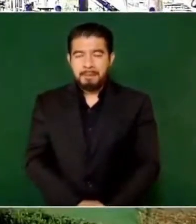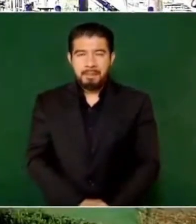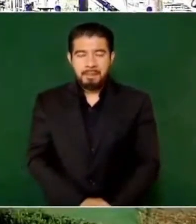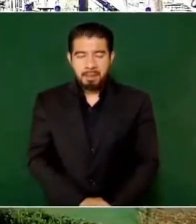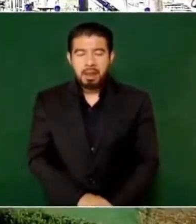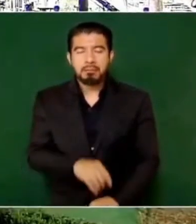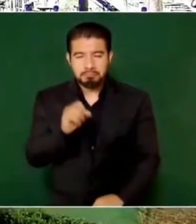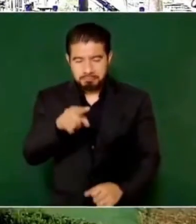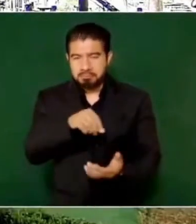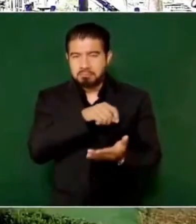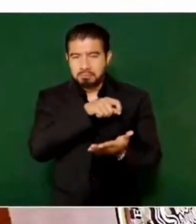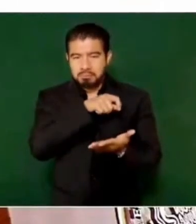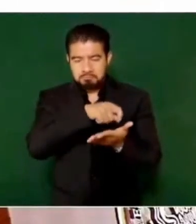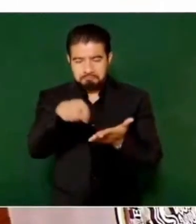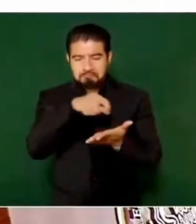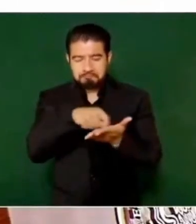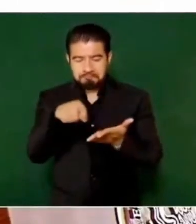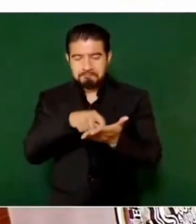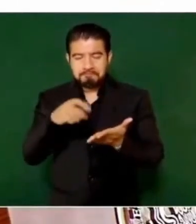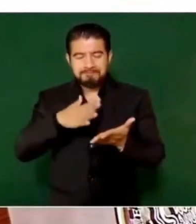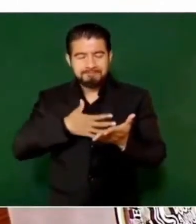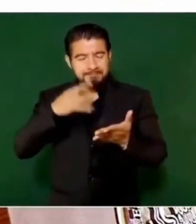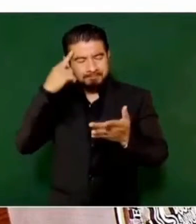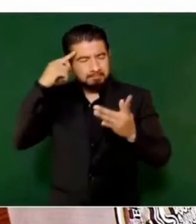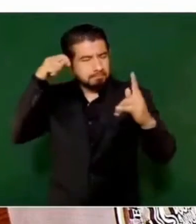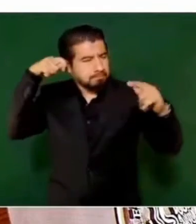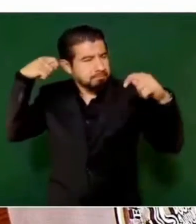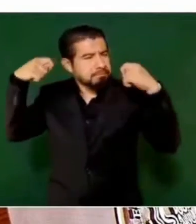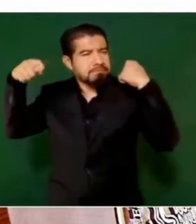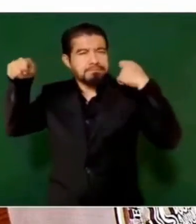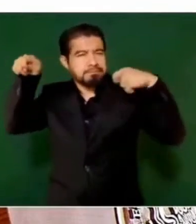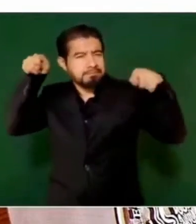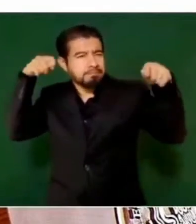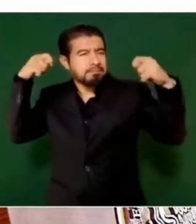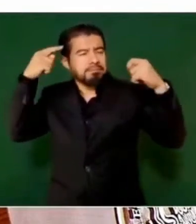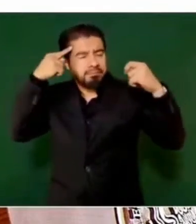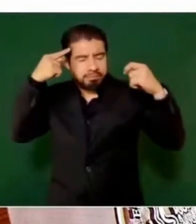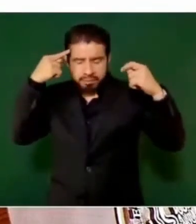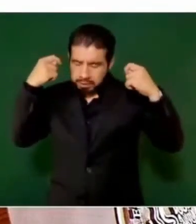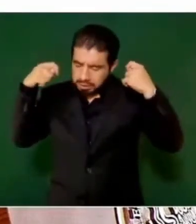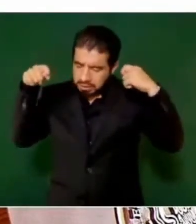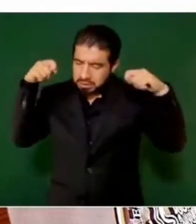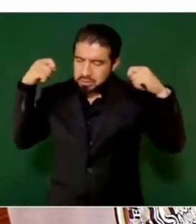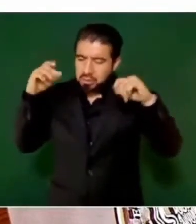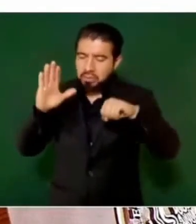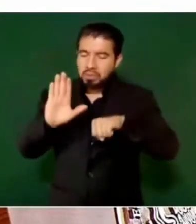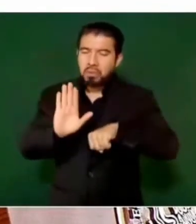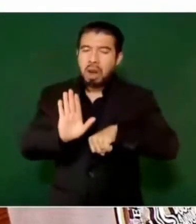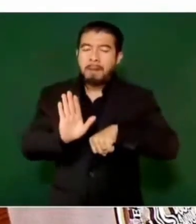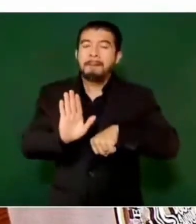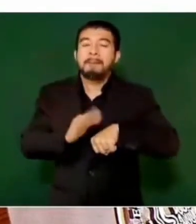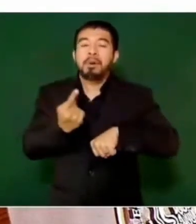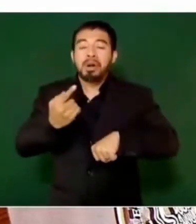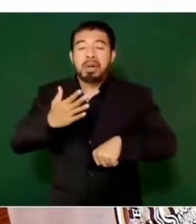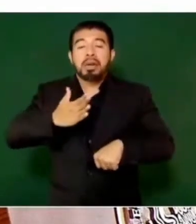una reflexión sobre el porqué mi salida del PRI. Sí. y hablo de la